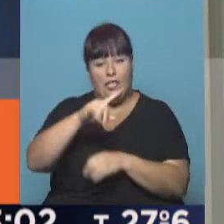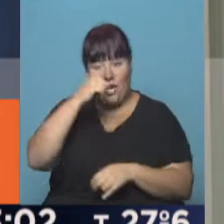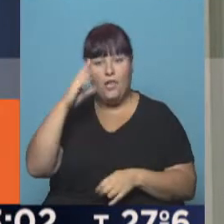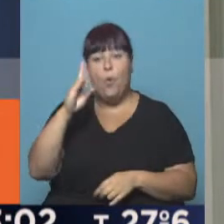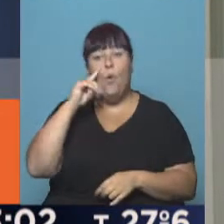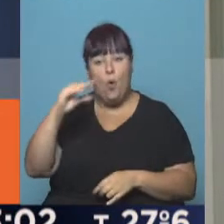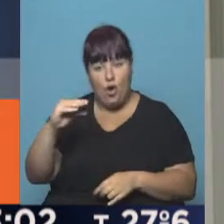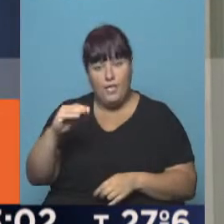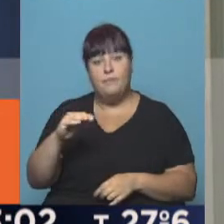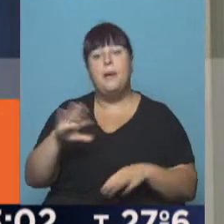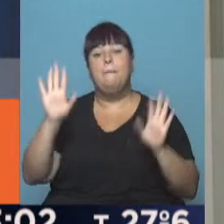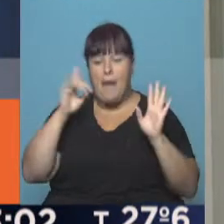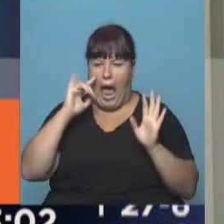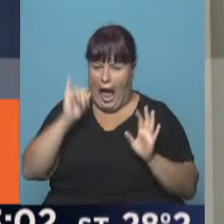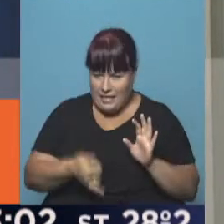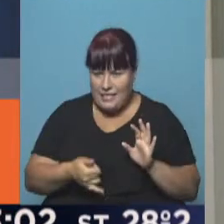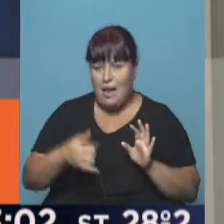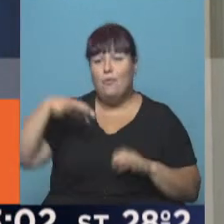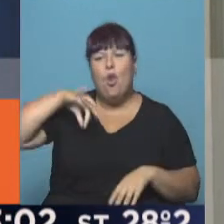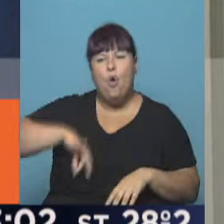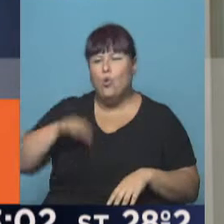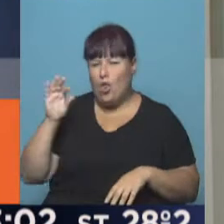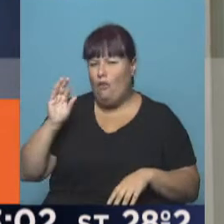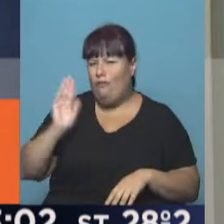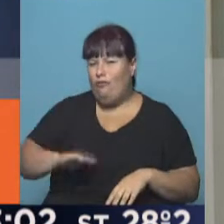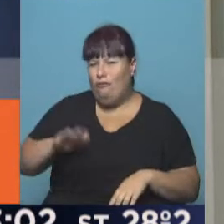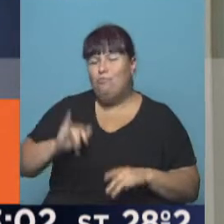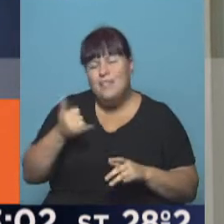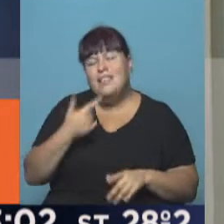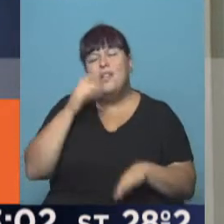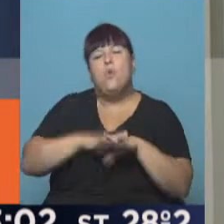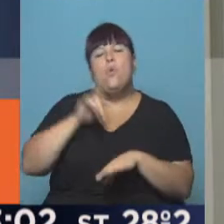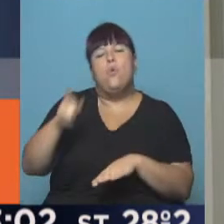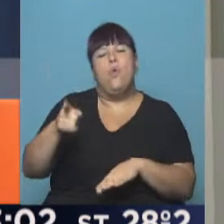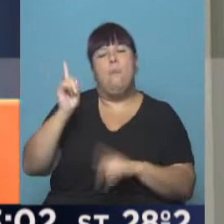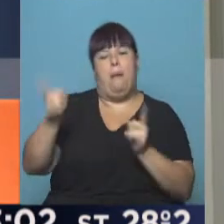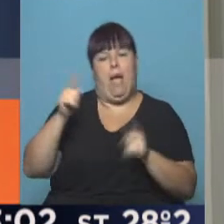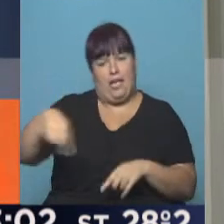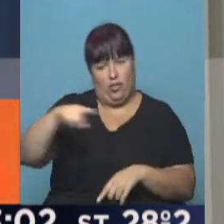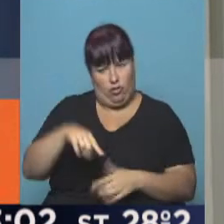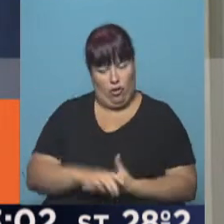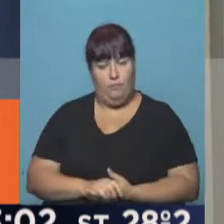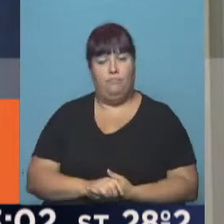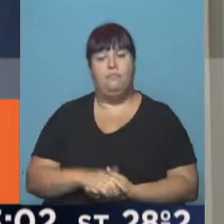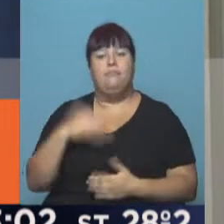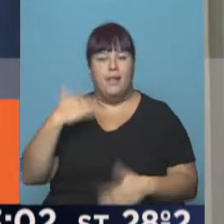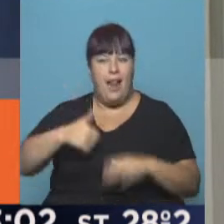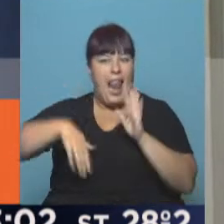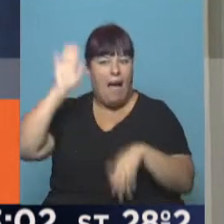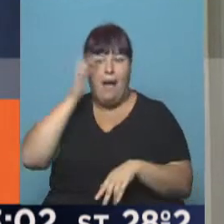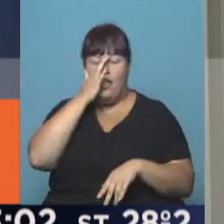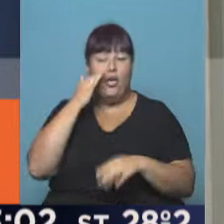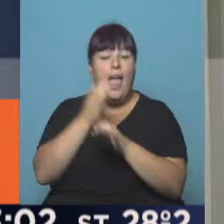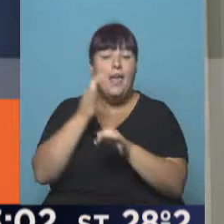Esteban Bullrich, aunque reconoció que los salarios son bajos, responsabilizó a los maestros. La enorme mayoría de